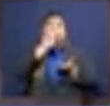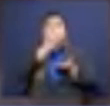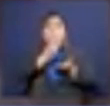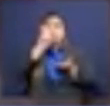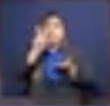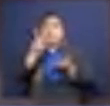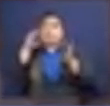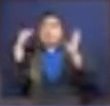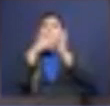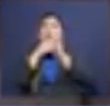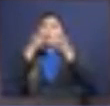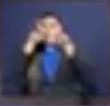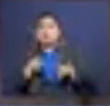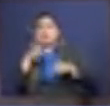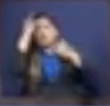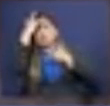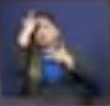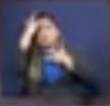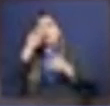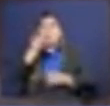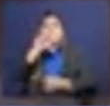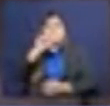mayo.